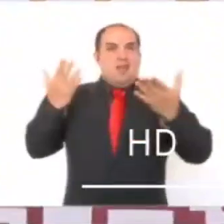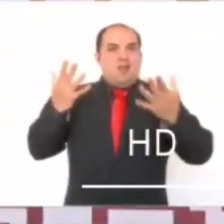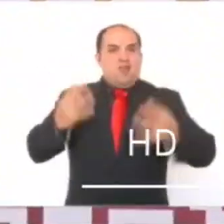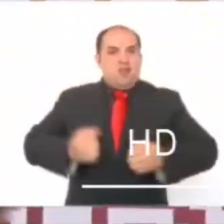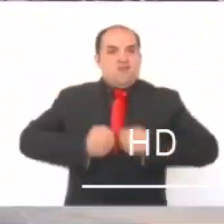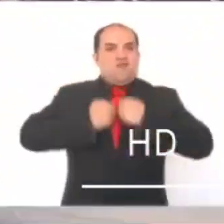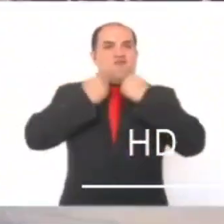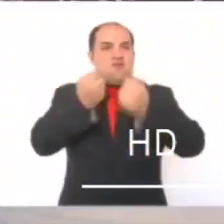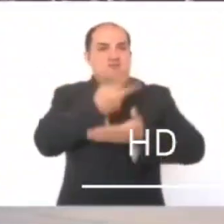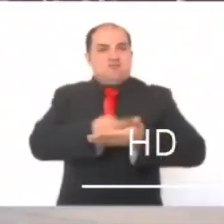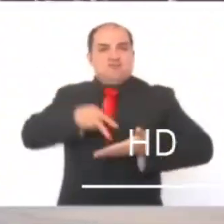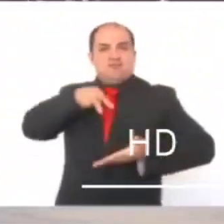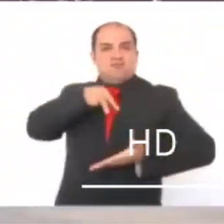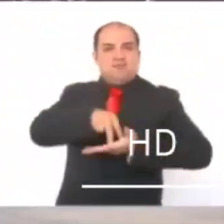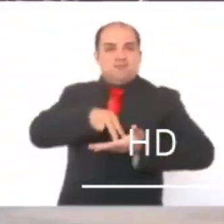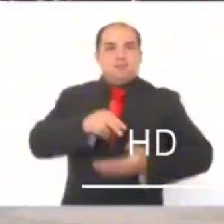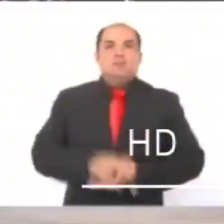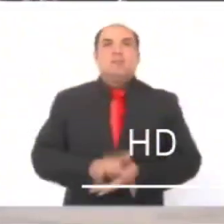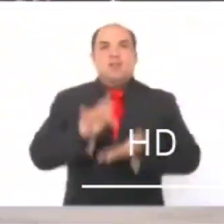gracias.